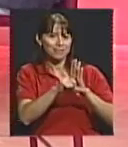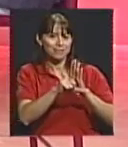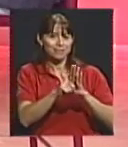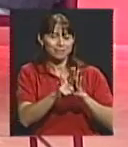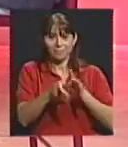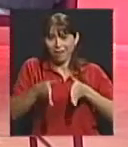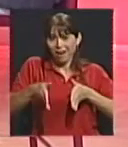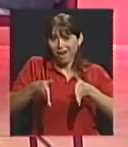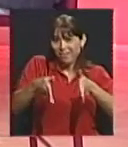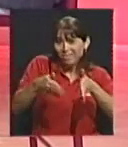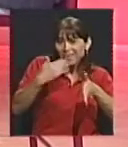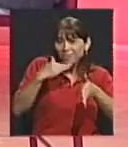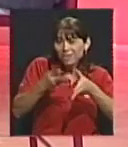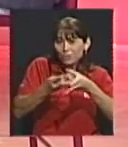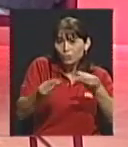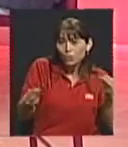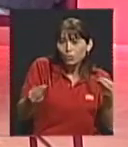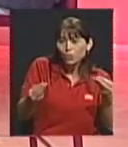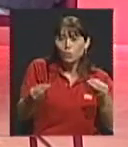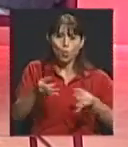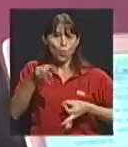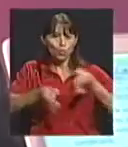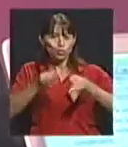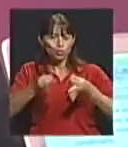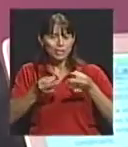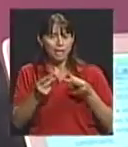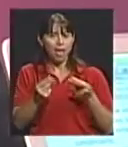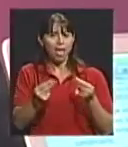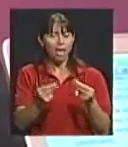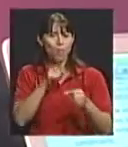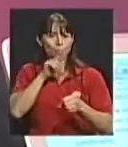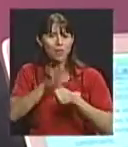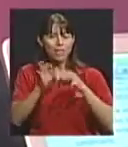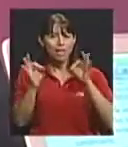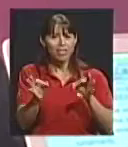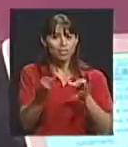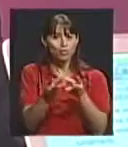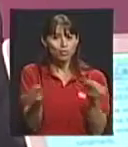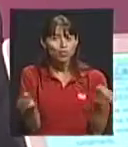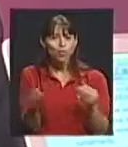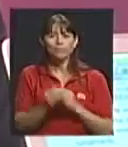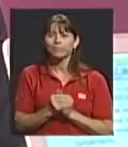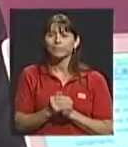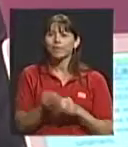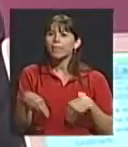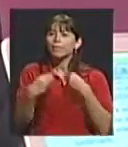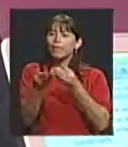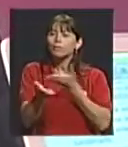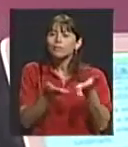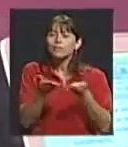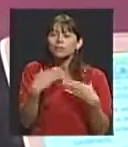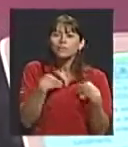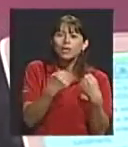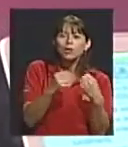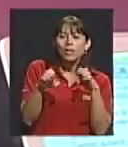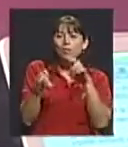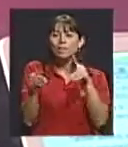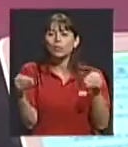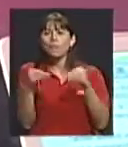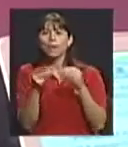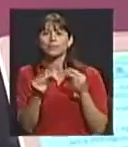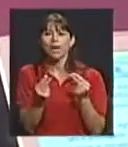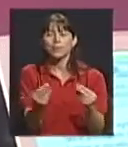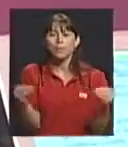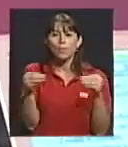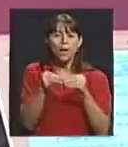carreteras la solución de la justicia pronta y cumplida el prestar un servicio de salud y educación más rápidos